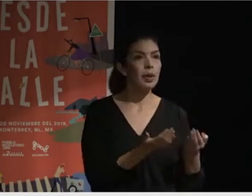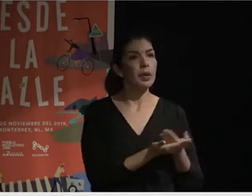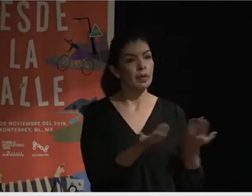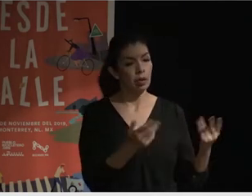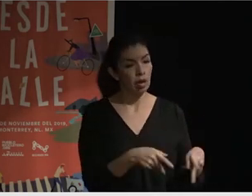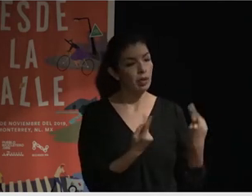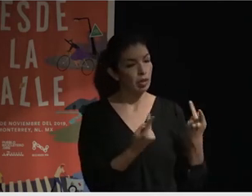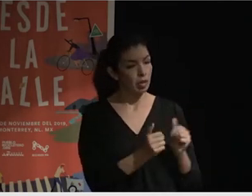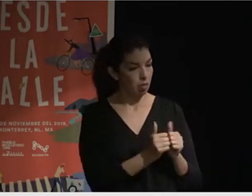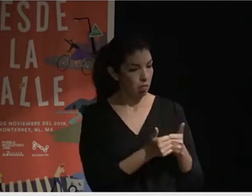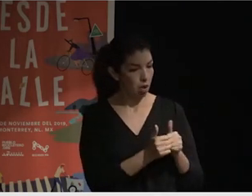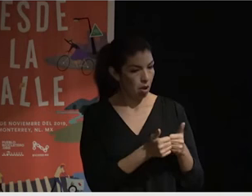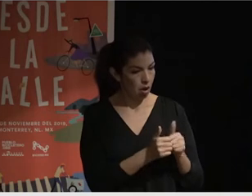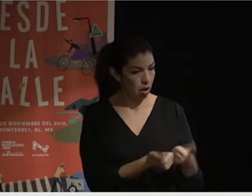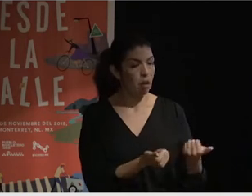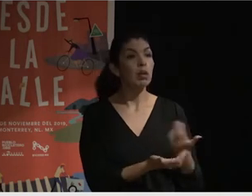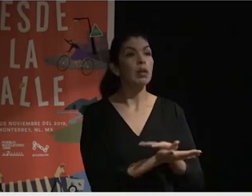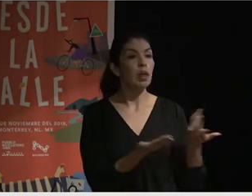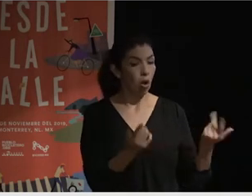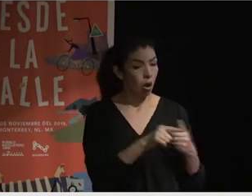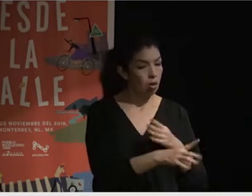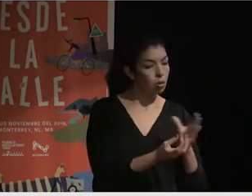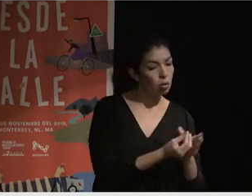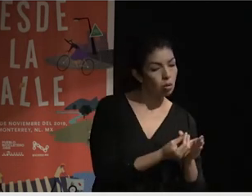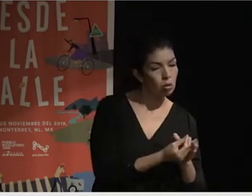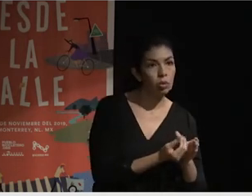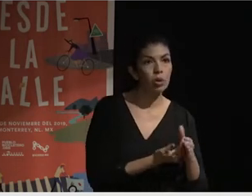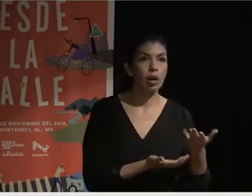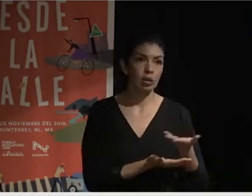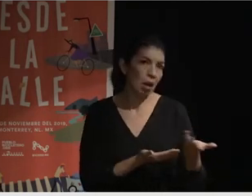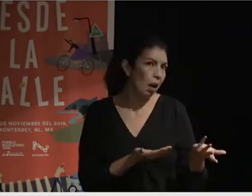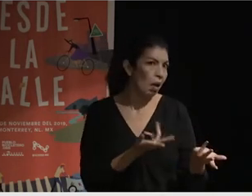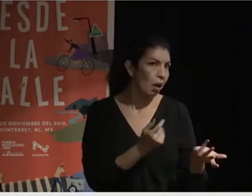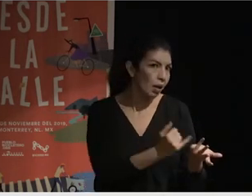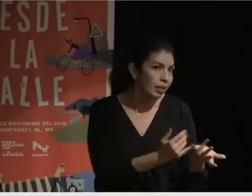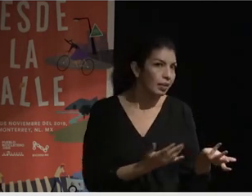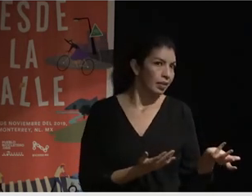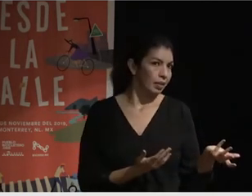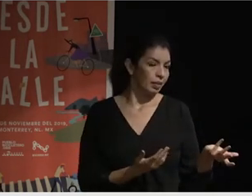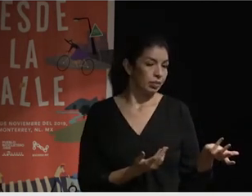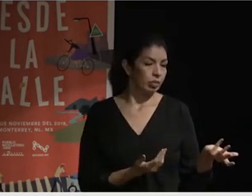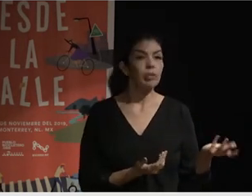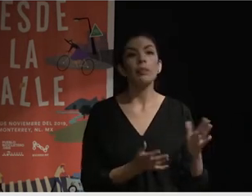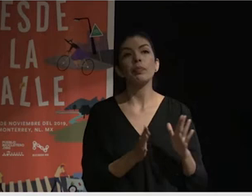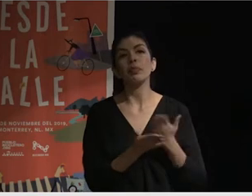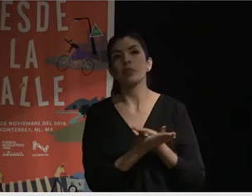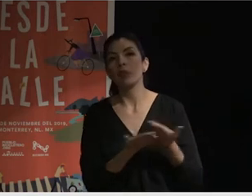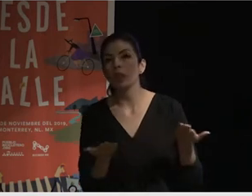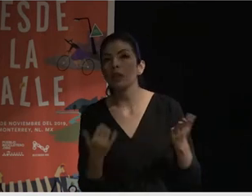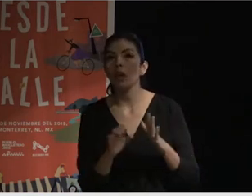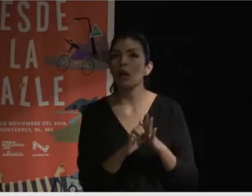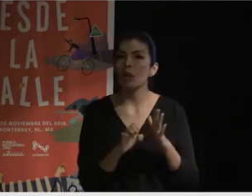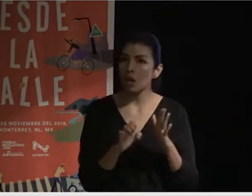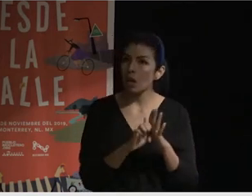tienen un precio, ¿no? Y un precio bastante costoso. Pero ¿qué pasaría si dejáramos ese dinero en el barrio? Si les diéramos la oportunidad de